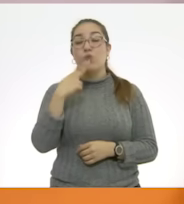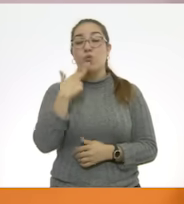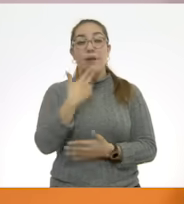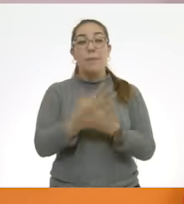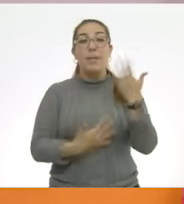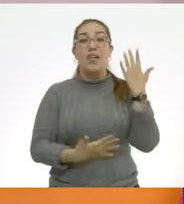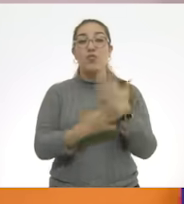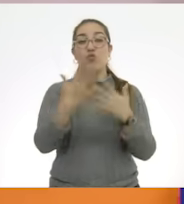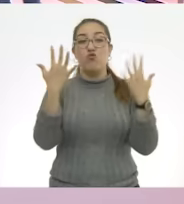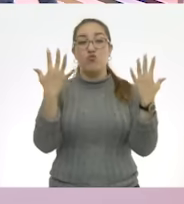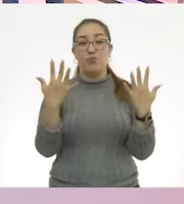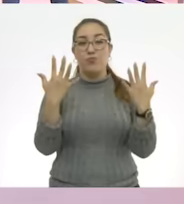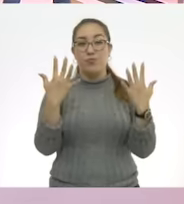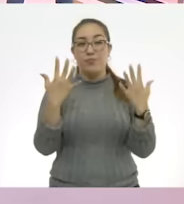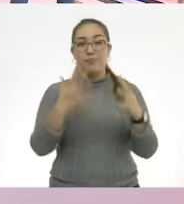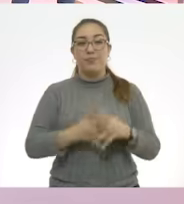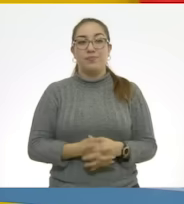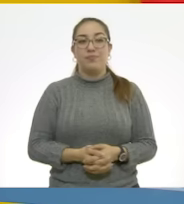tabla del 9. Ok.